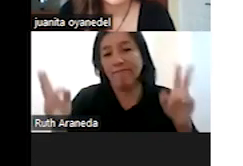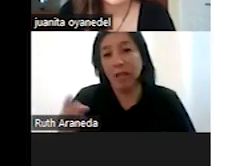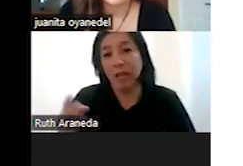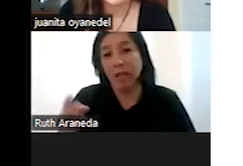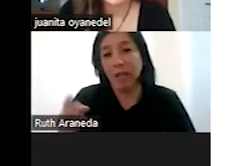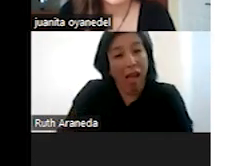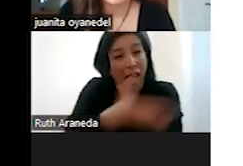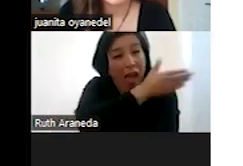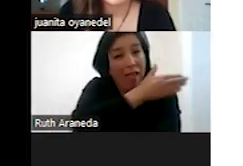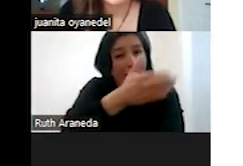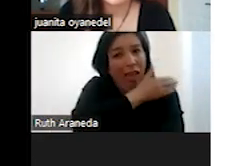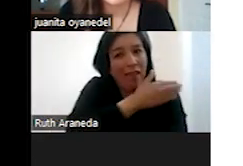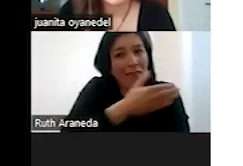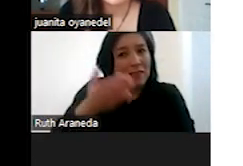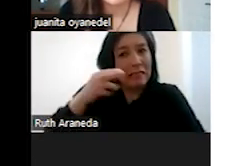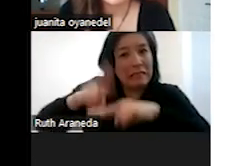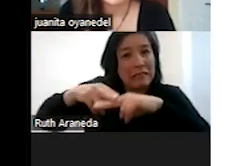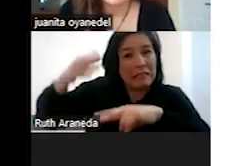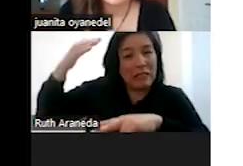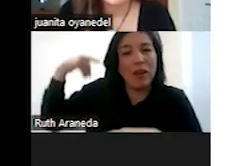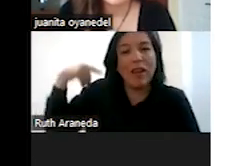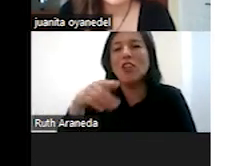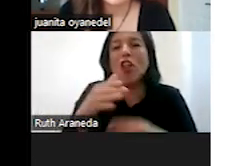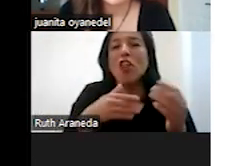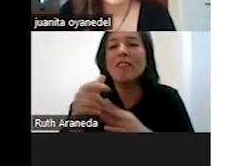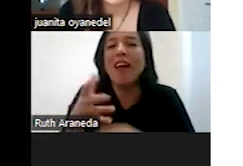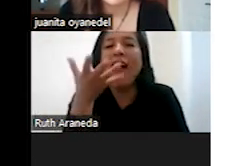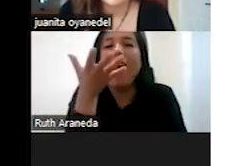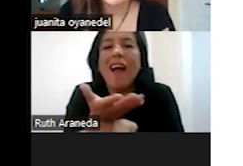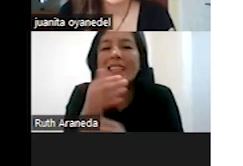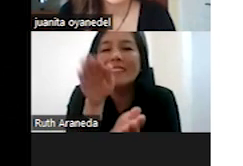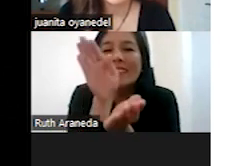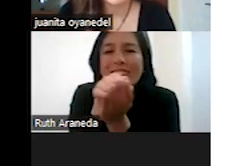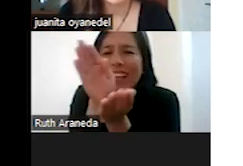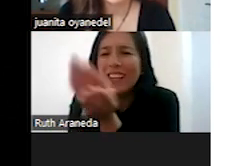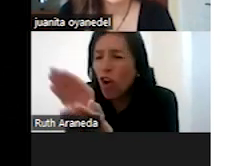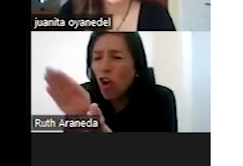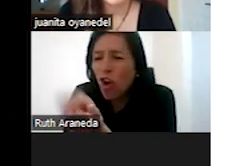esto era eso. Todo eso son conchales, sitios arqueológicos, es